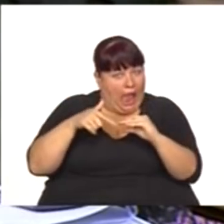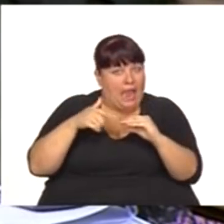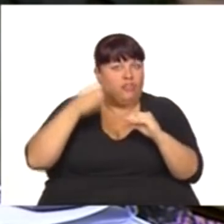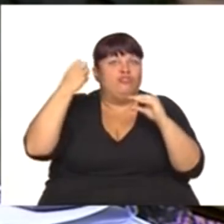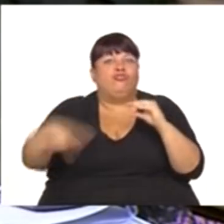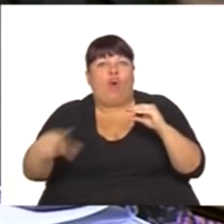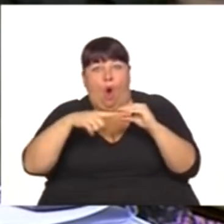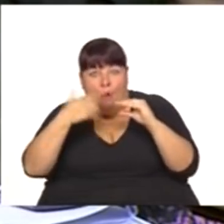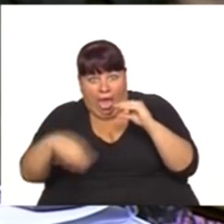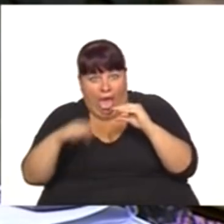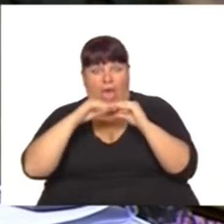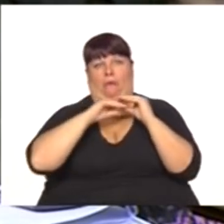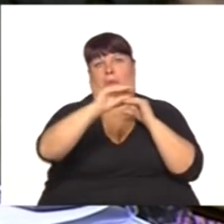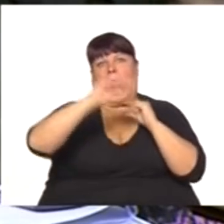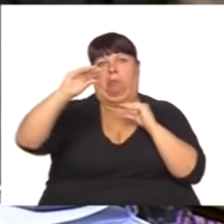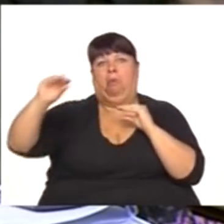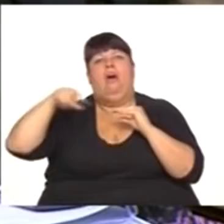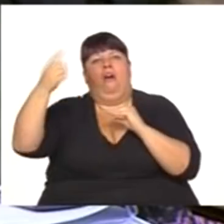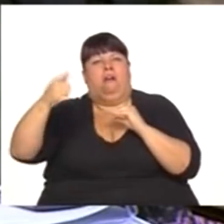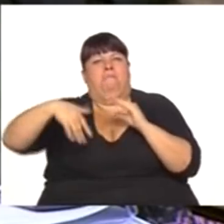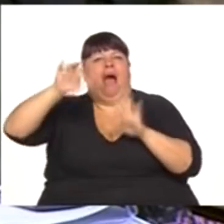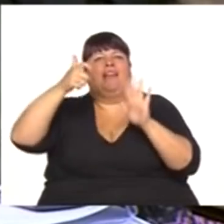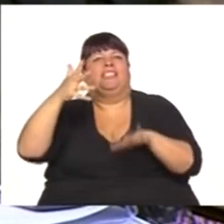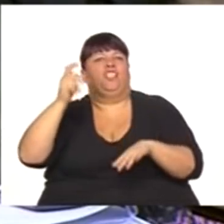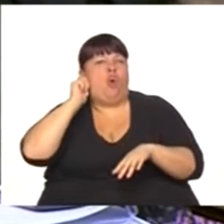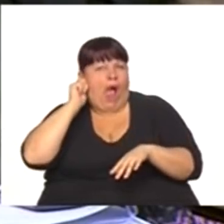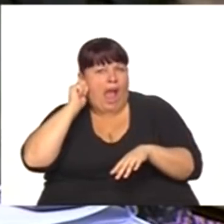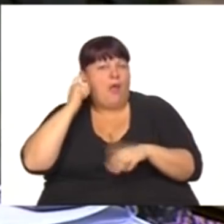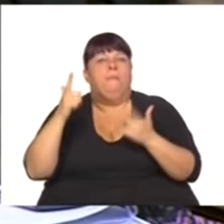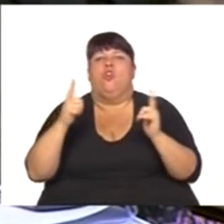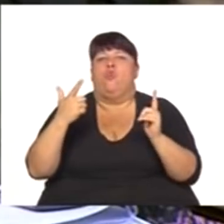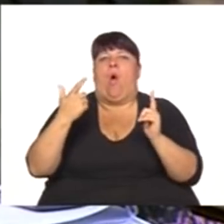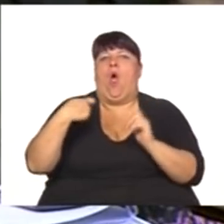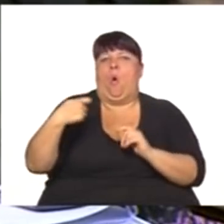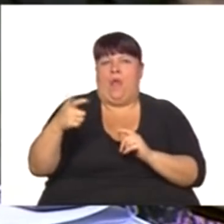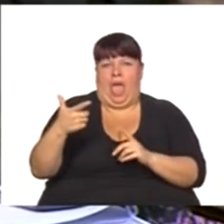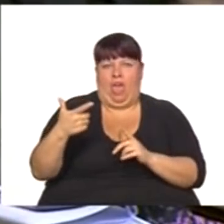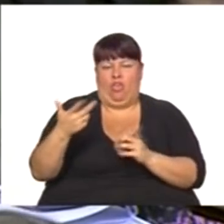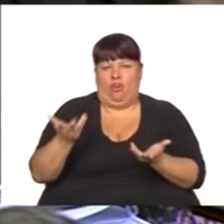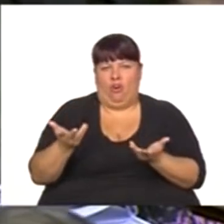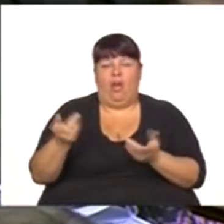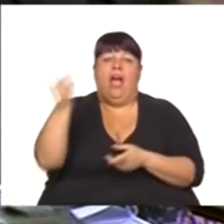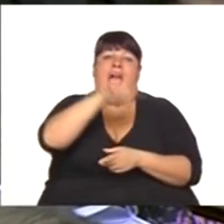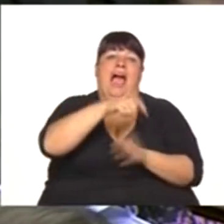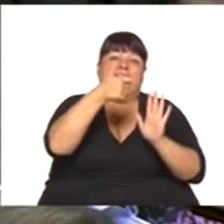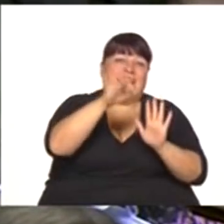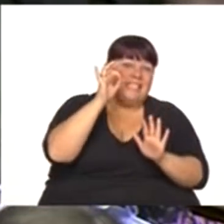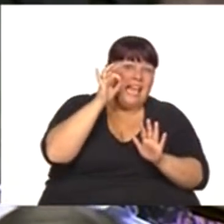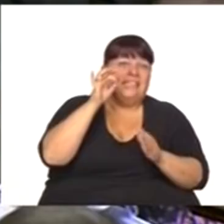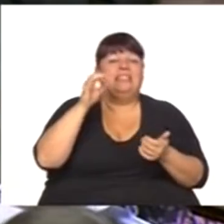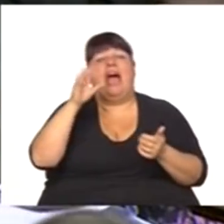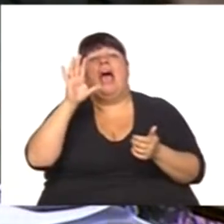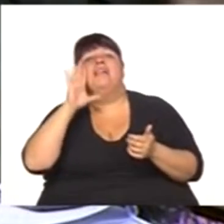de más el sistema a los que tenían más de 65 años pero no tenían jubilación. Y a los de 60, y a los